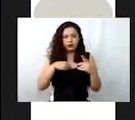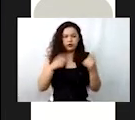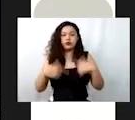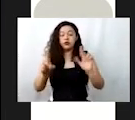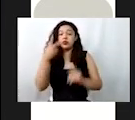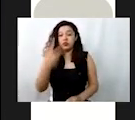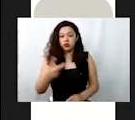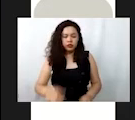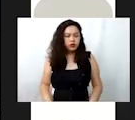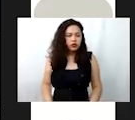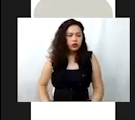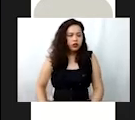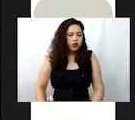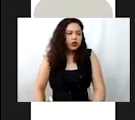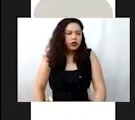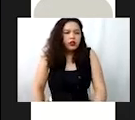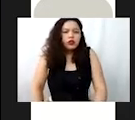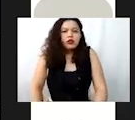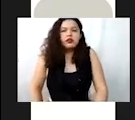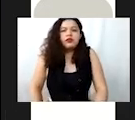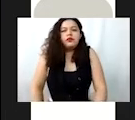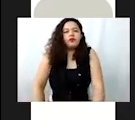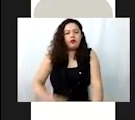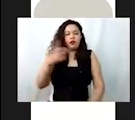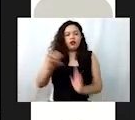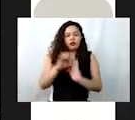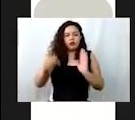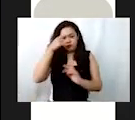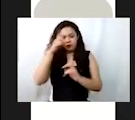2. Los 2 ejemplos de socialización son